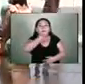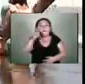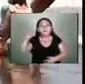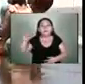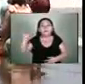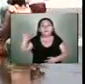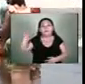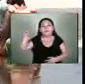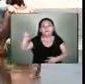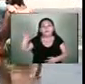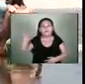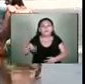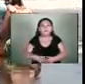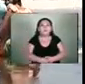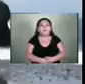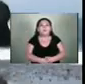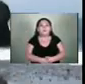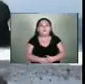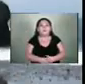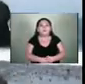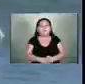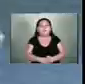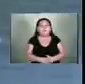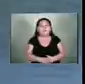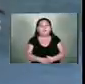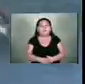Guarita para Noticiero Hechos.